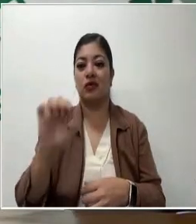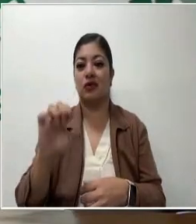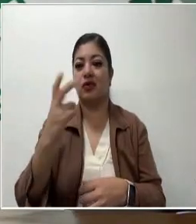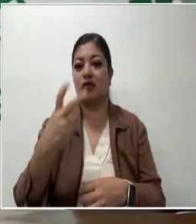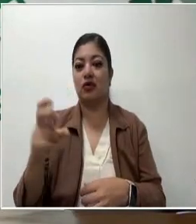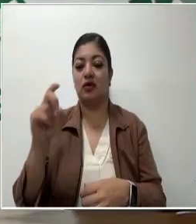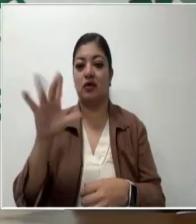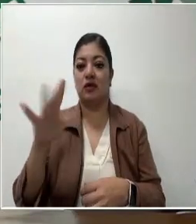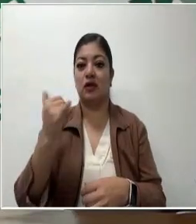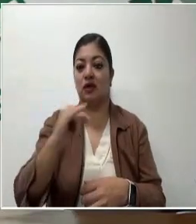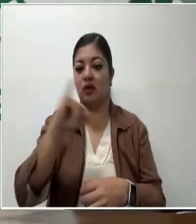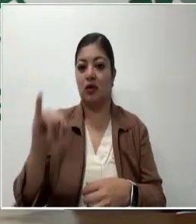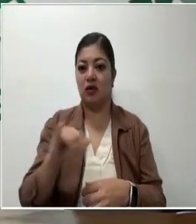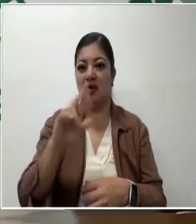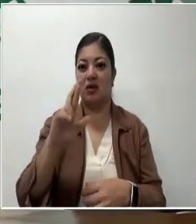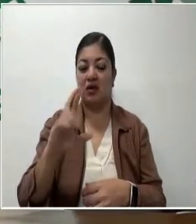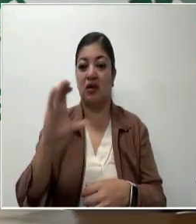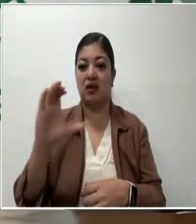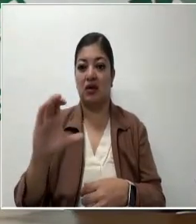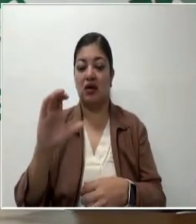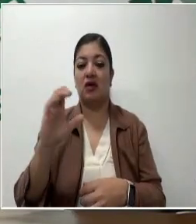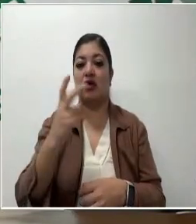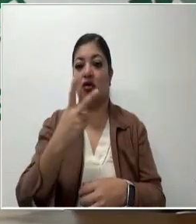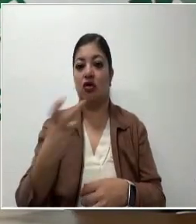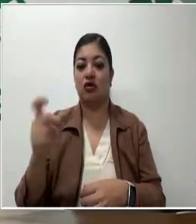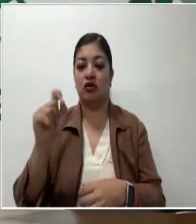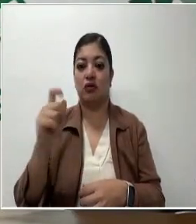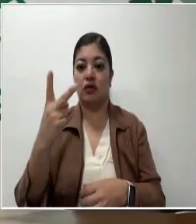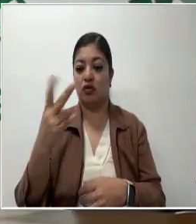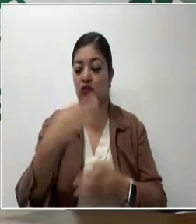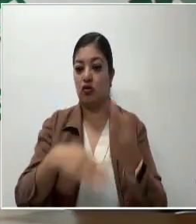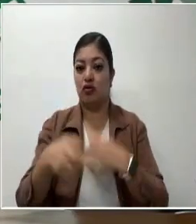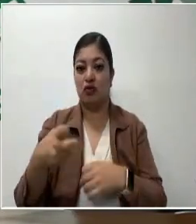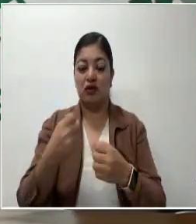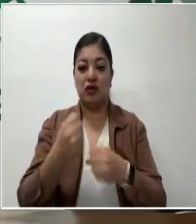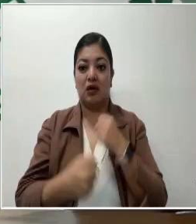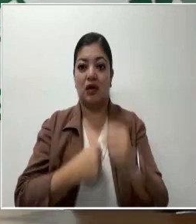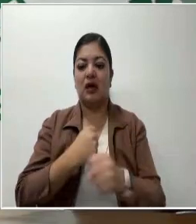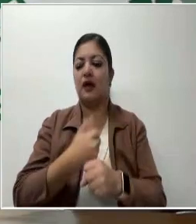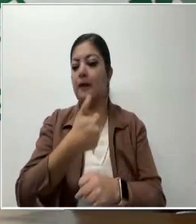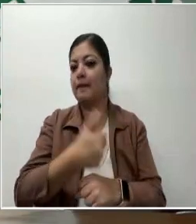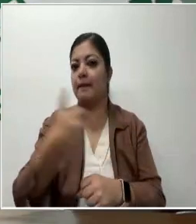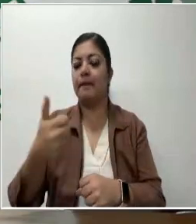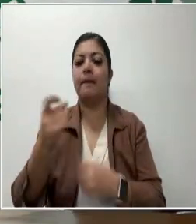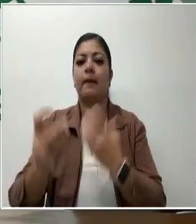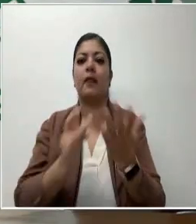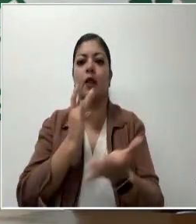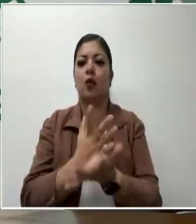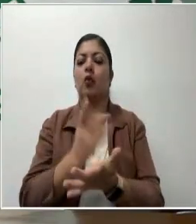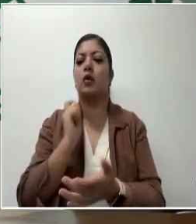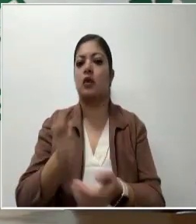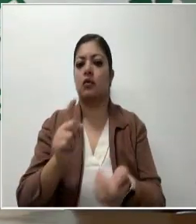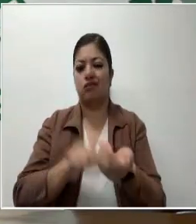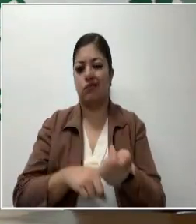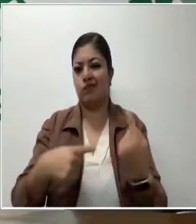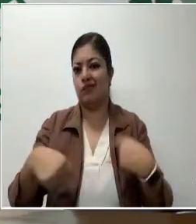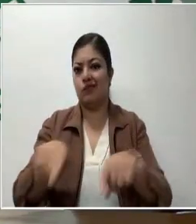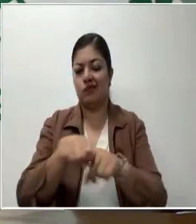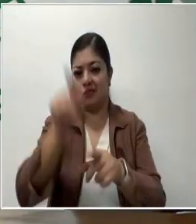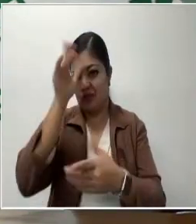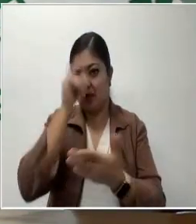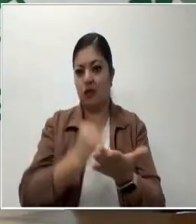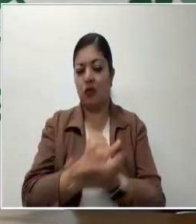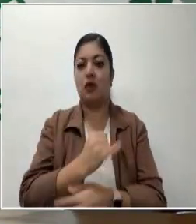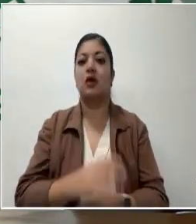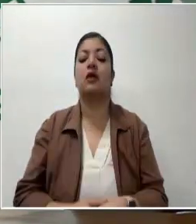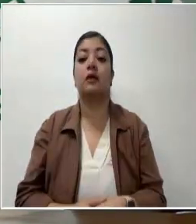el juicio de revisión constitucional electoral 222 todos del presente año en cada uno se resuelve único Se confirma el acto impugnado en